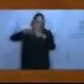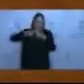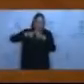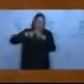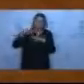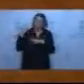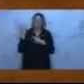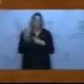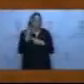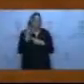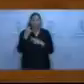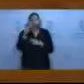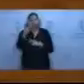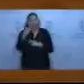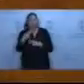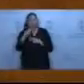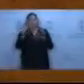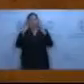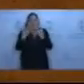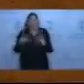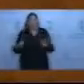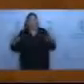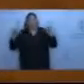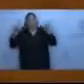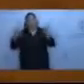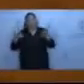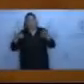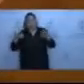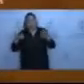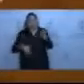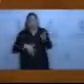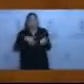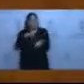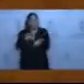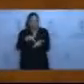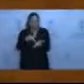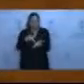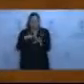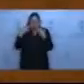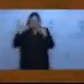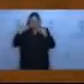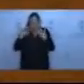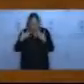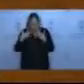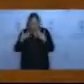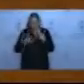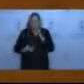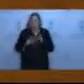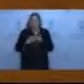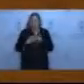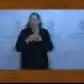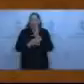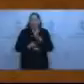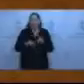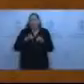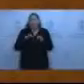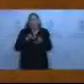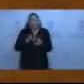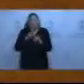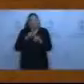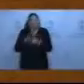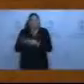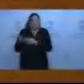dos cosas, ¿no? Y le leí un párrafo literal donde habla, es literal, de que la calidad de la información que se